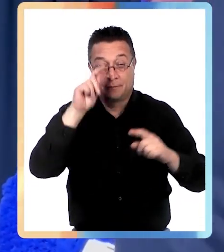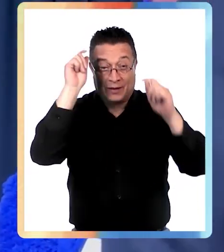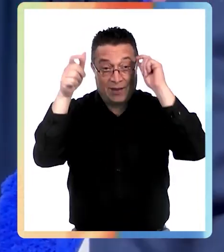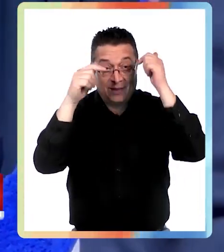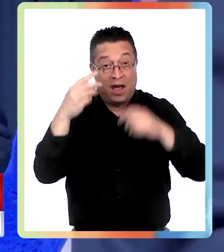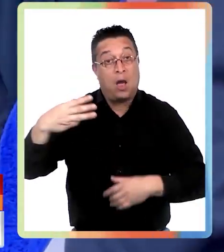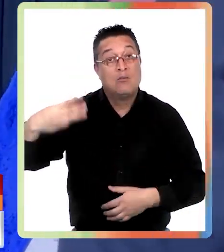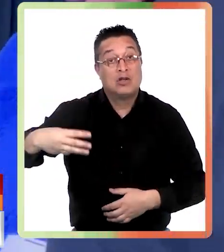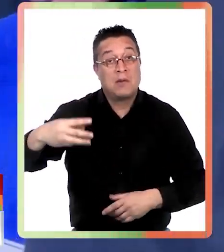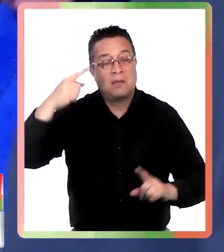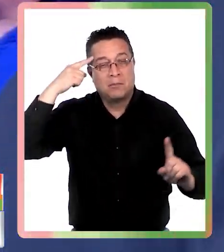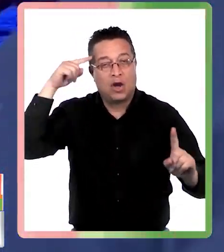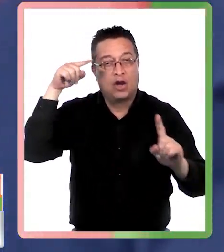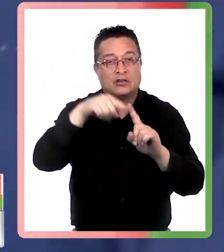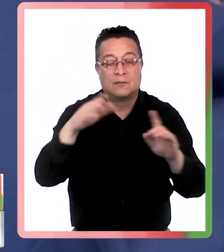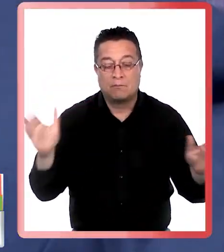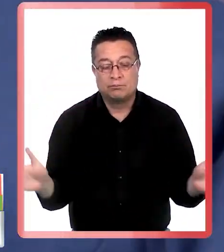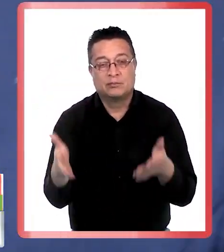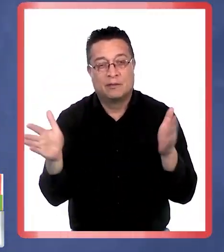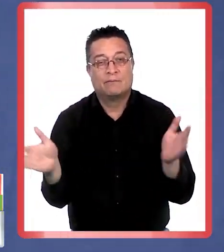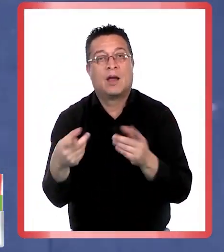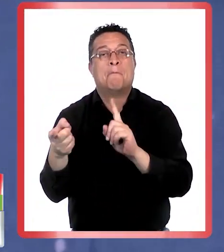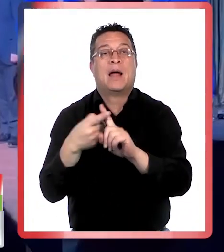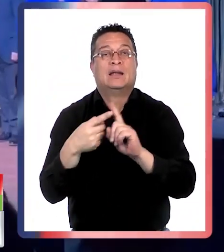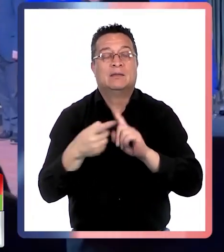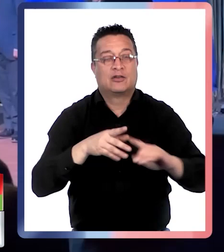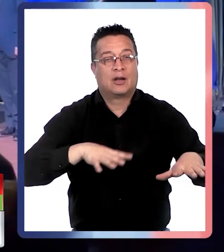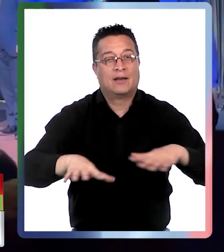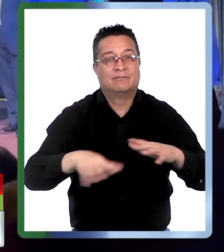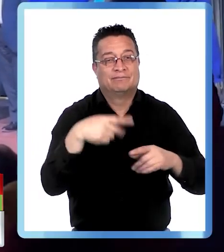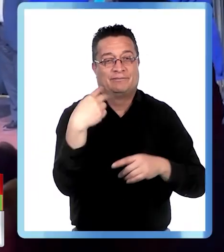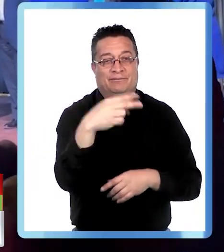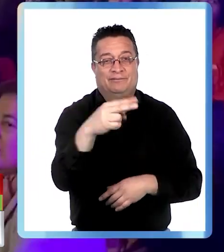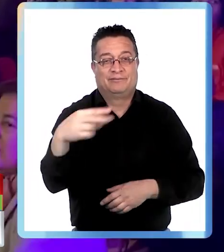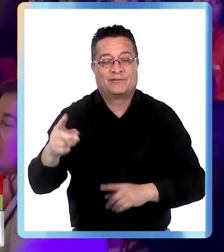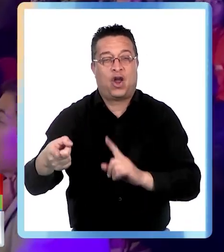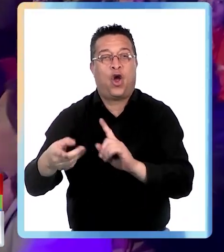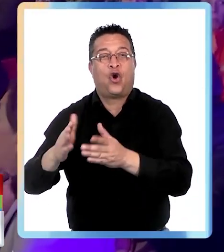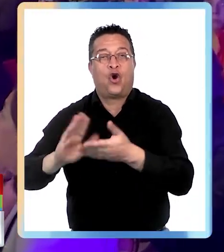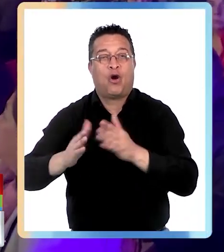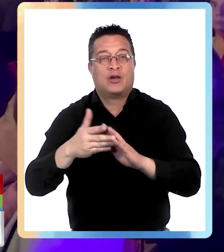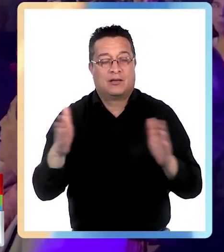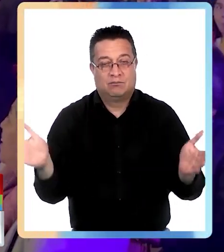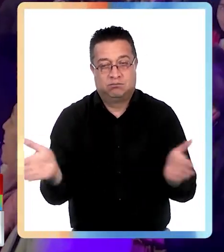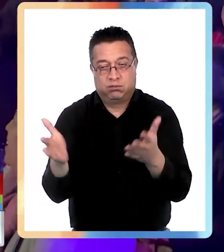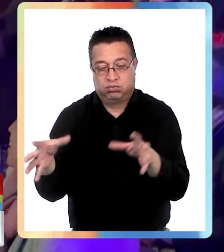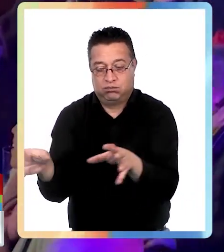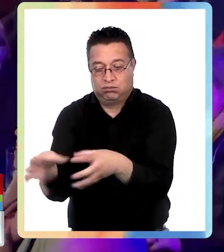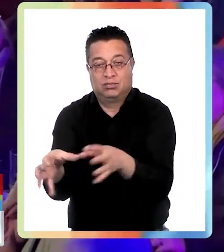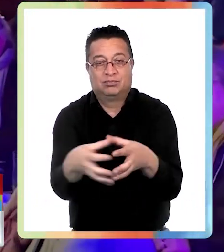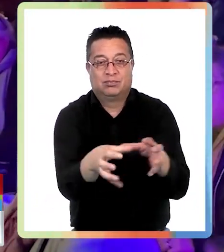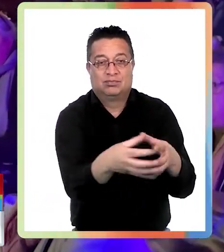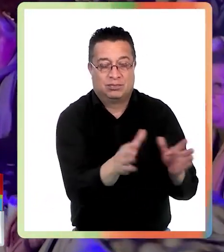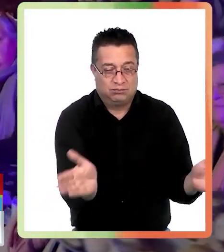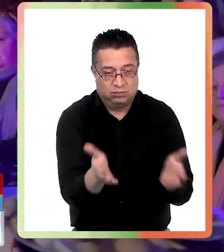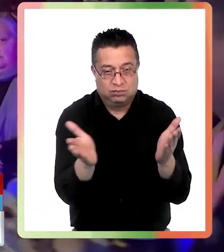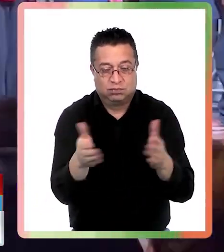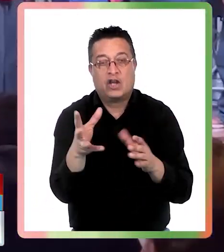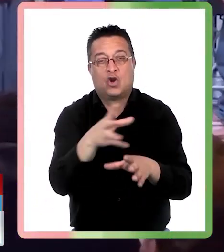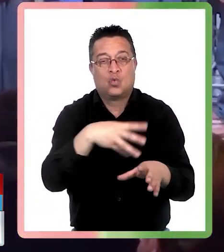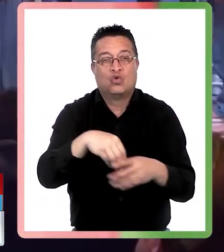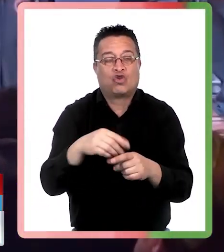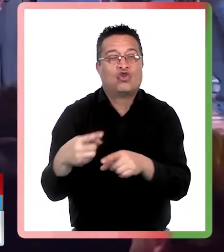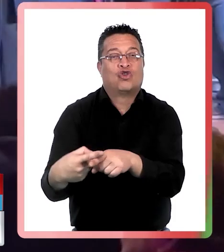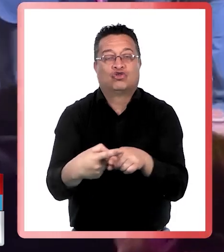esta iniciativa municipal tiene como objetivo promover la participación activa de la comunidad fomentando el crecimiento de las organizaciones y